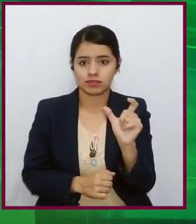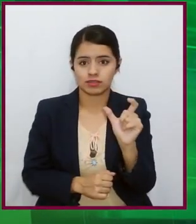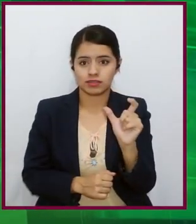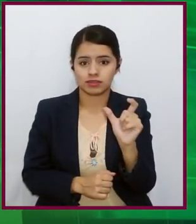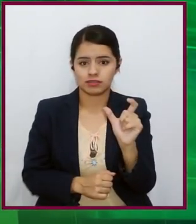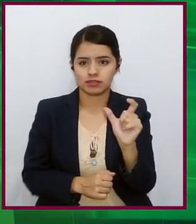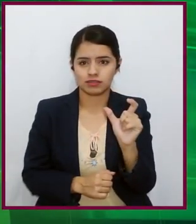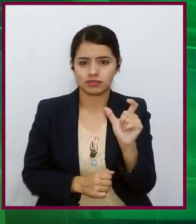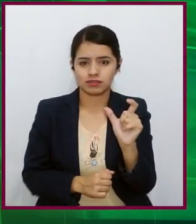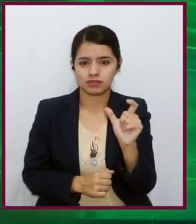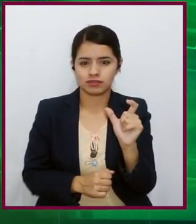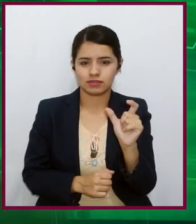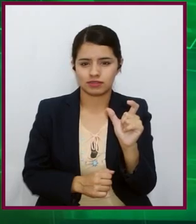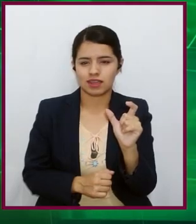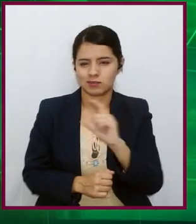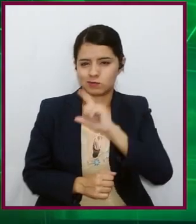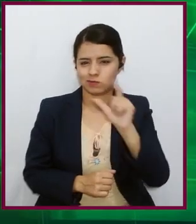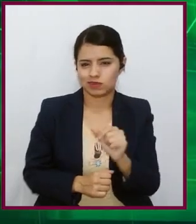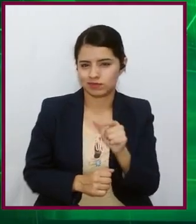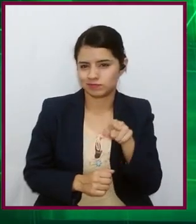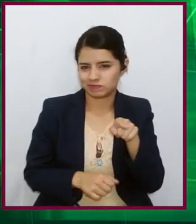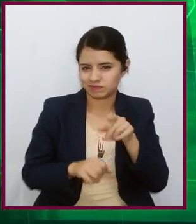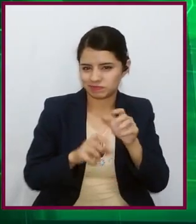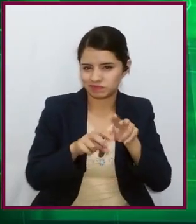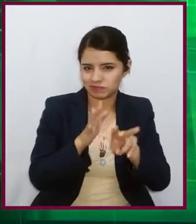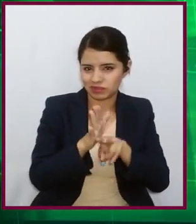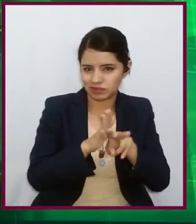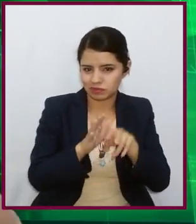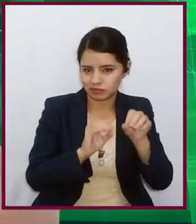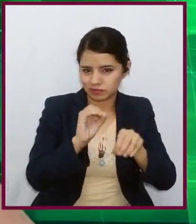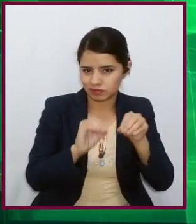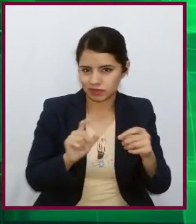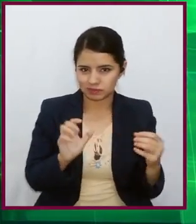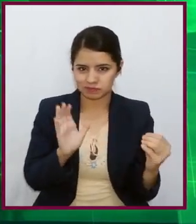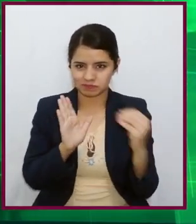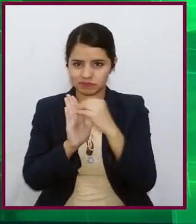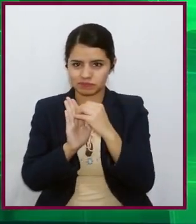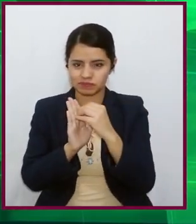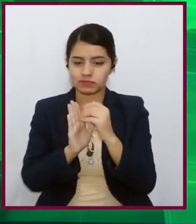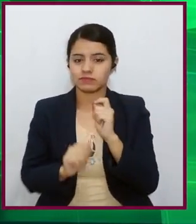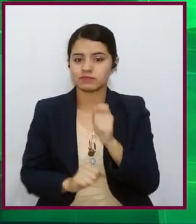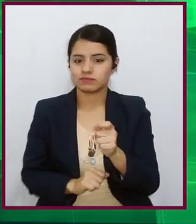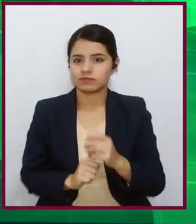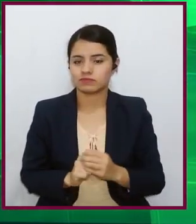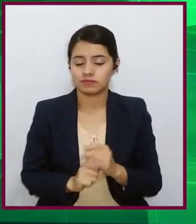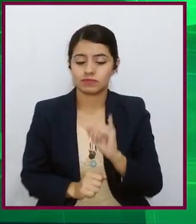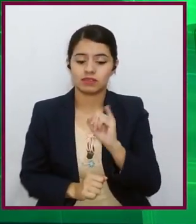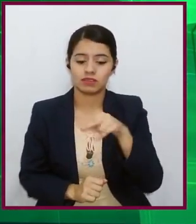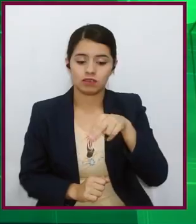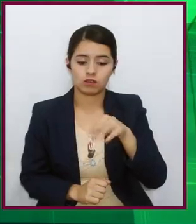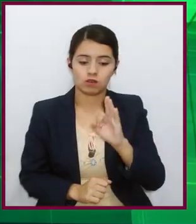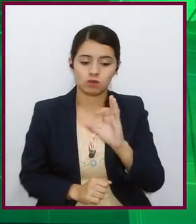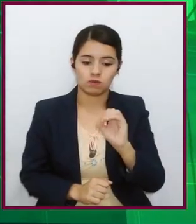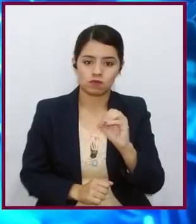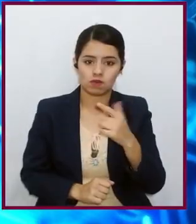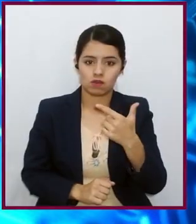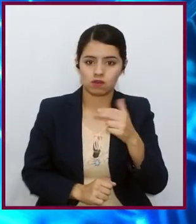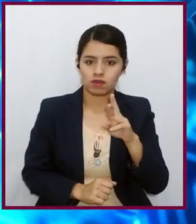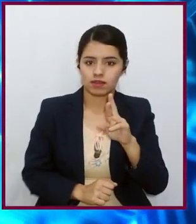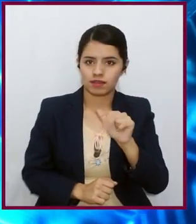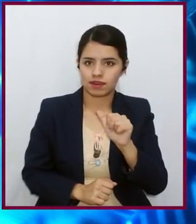se ha fortalecido como una buena herramienta de comunicación porque nos abre nuestra mente, nos hace depurar